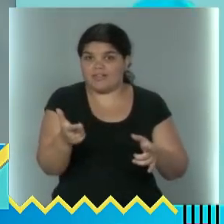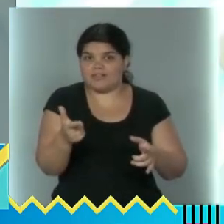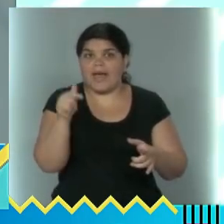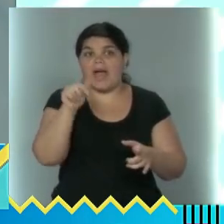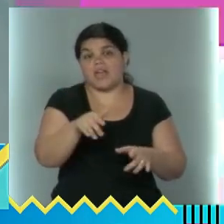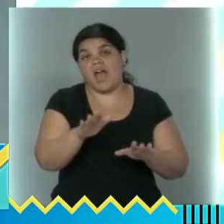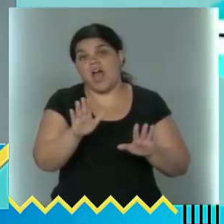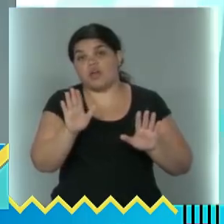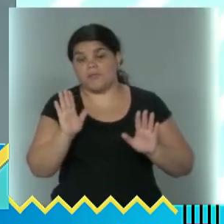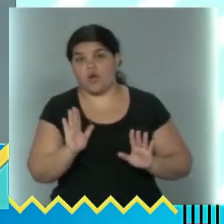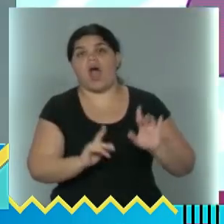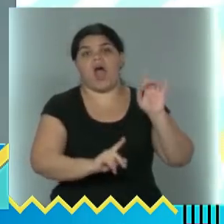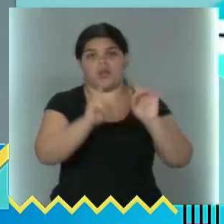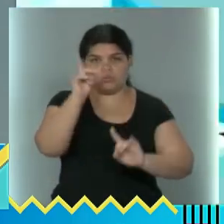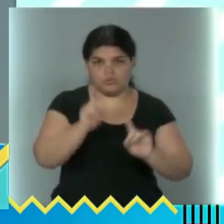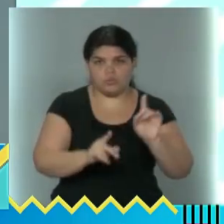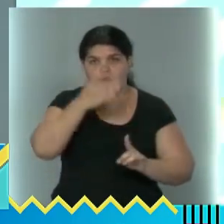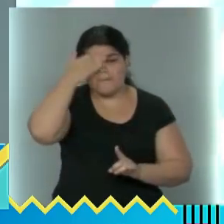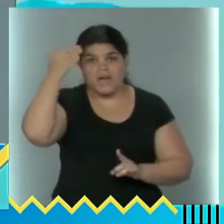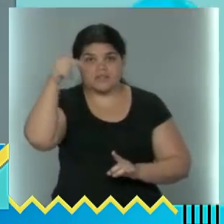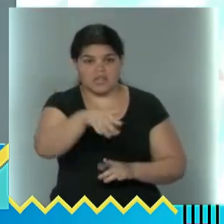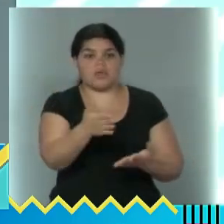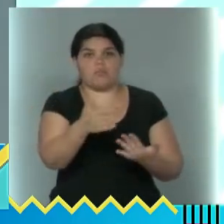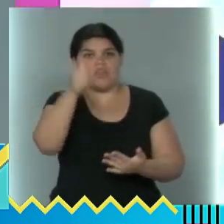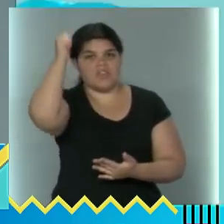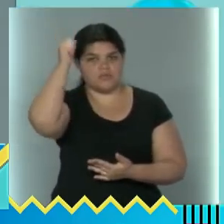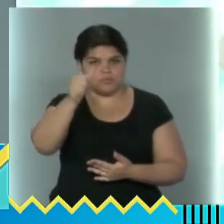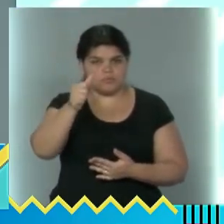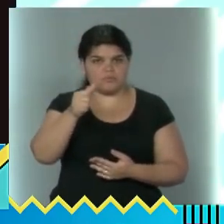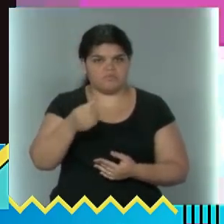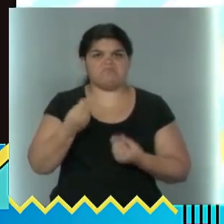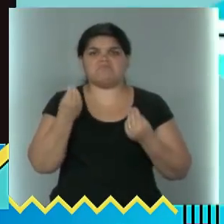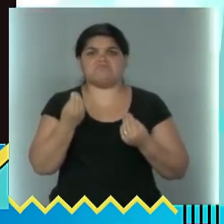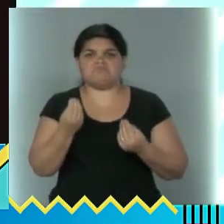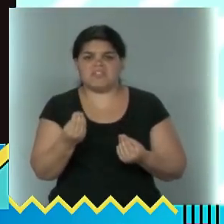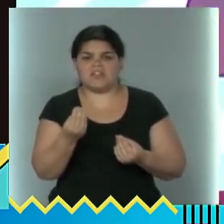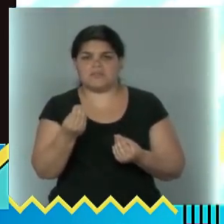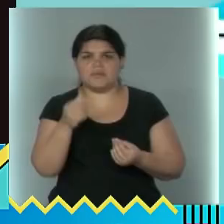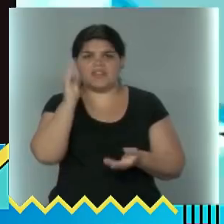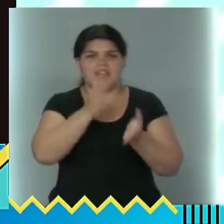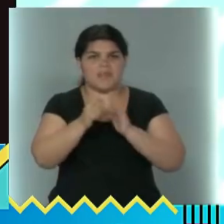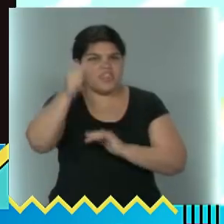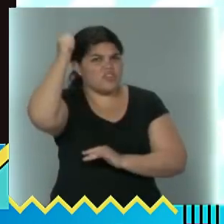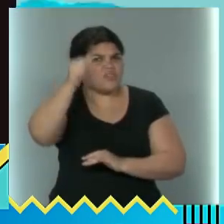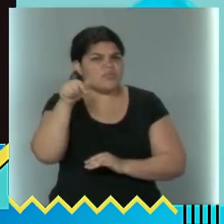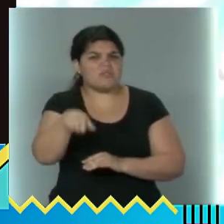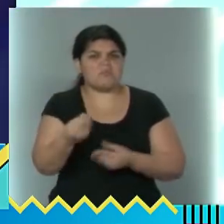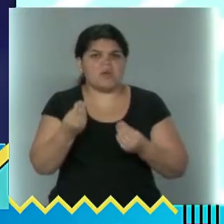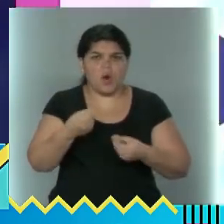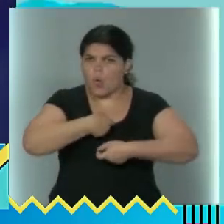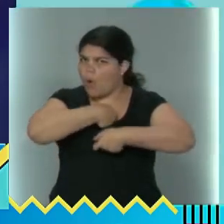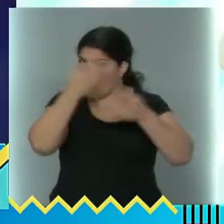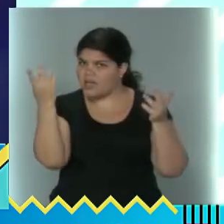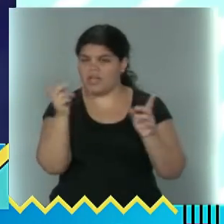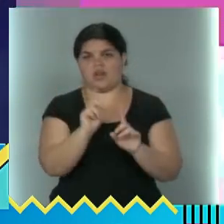chance en ciertos pacientes del tratamiento quirúrgico. El tratamiento quirúrgico no es para cualquier paciente, no